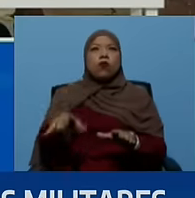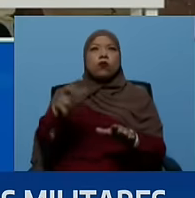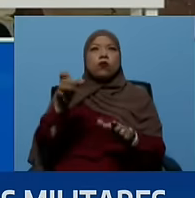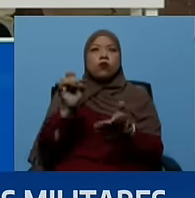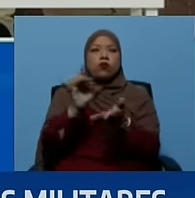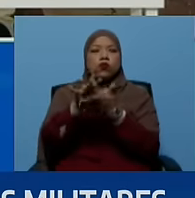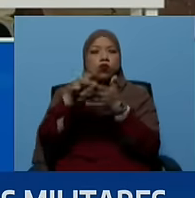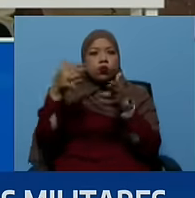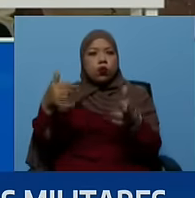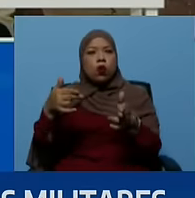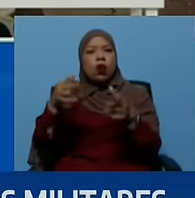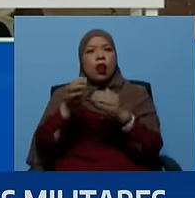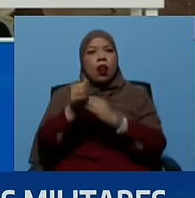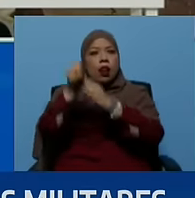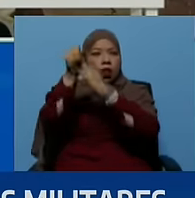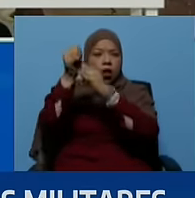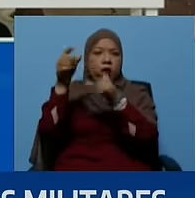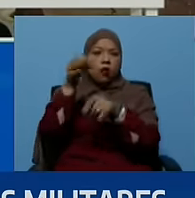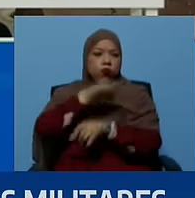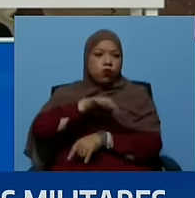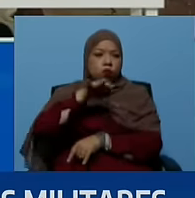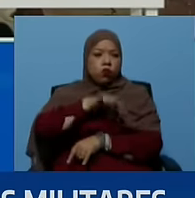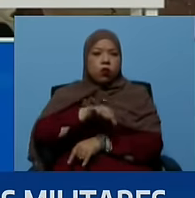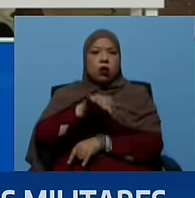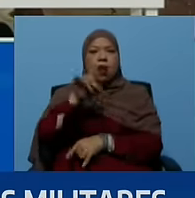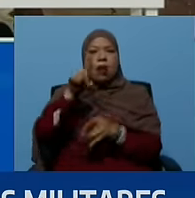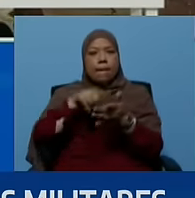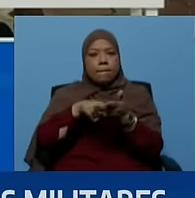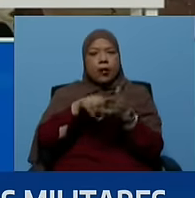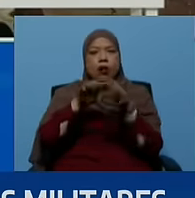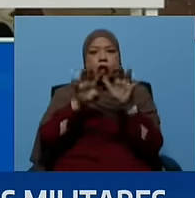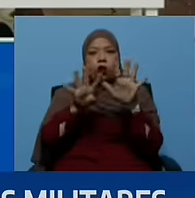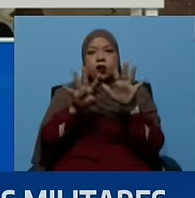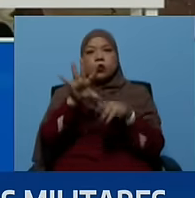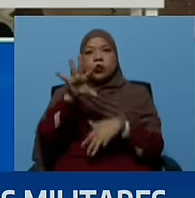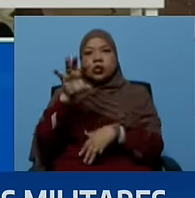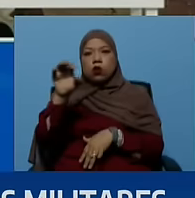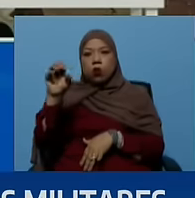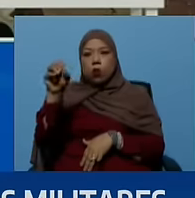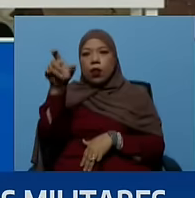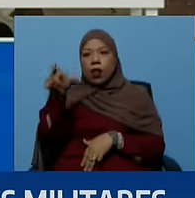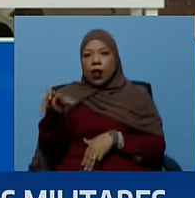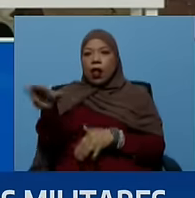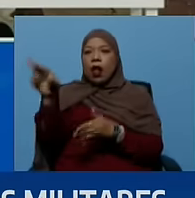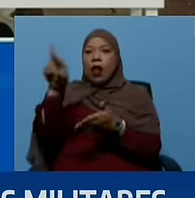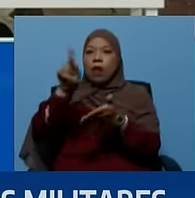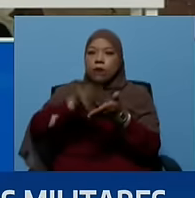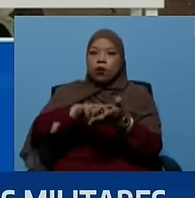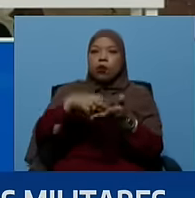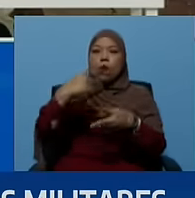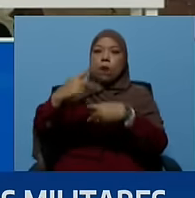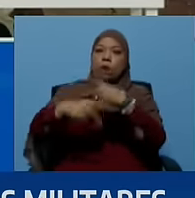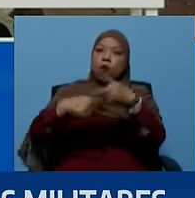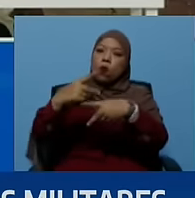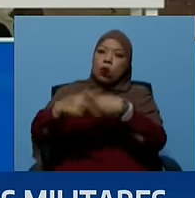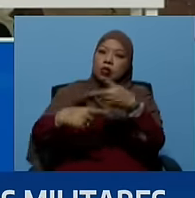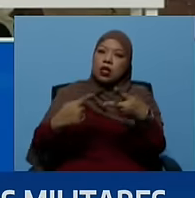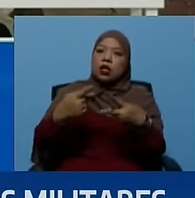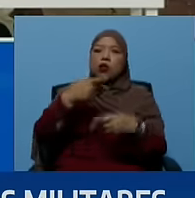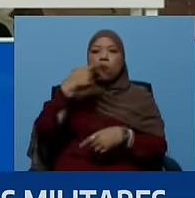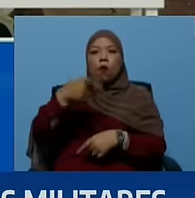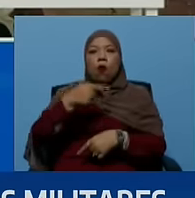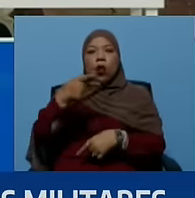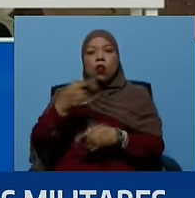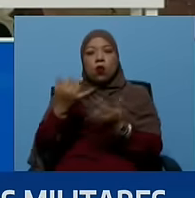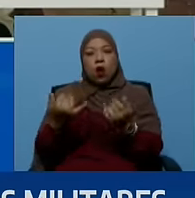despuntaba como uno de los grandes líderes para los años 50 en Venezuela para replantear los procesos de Entonces vamos